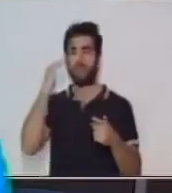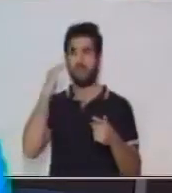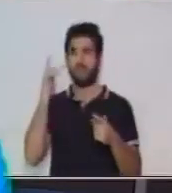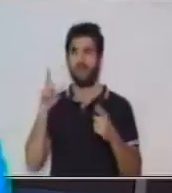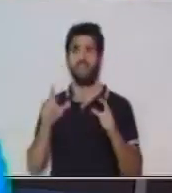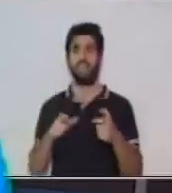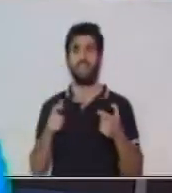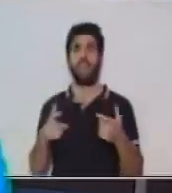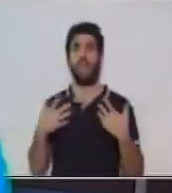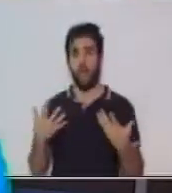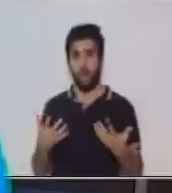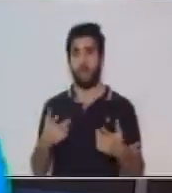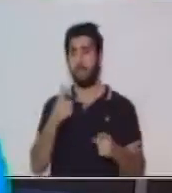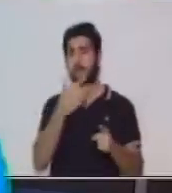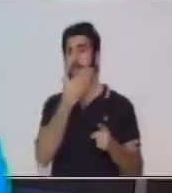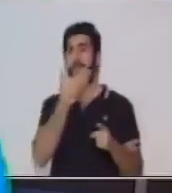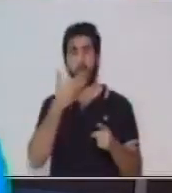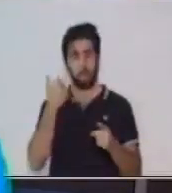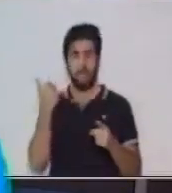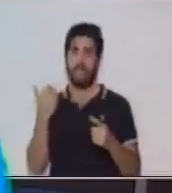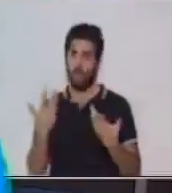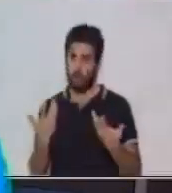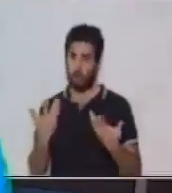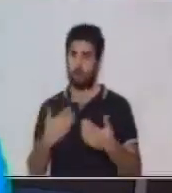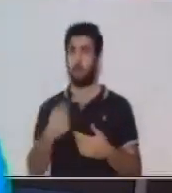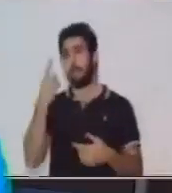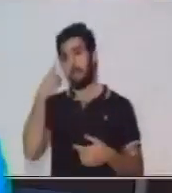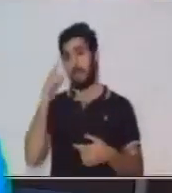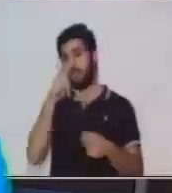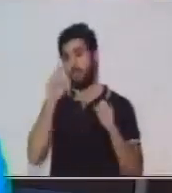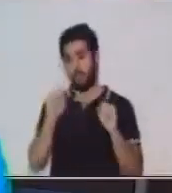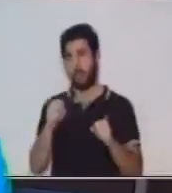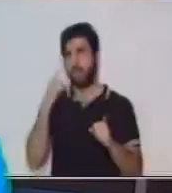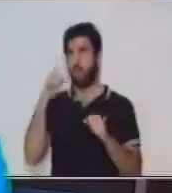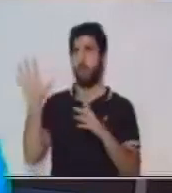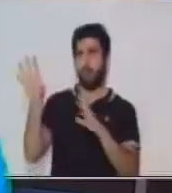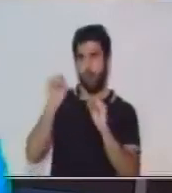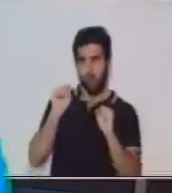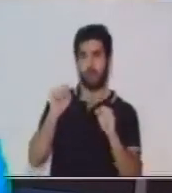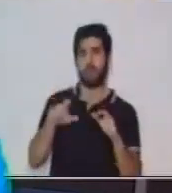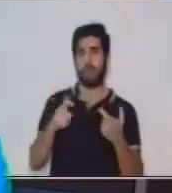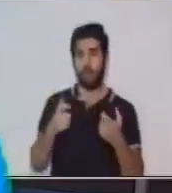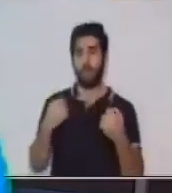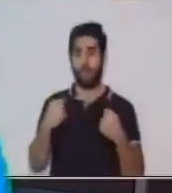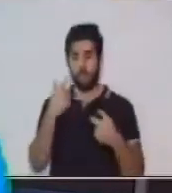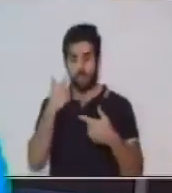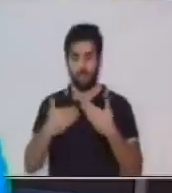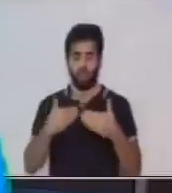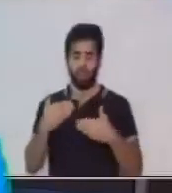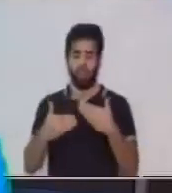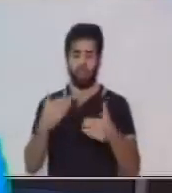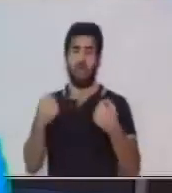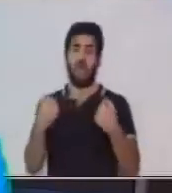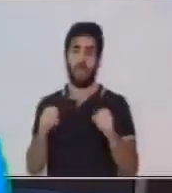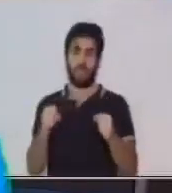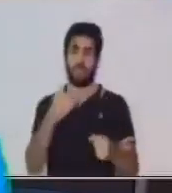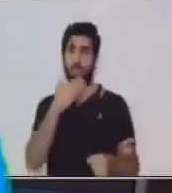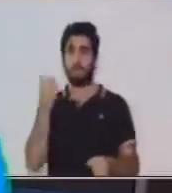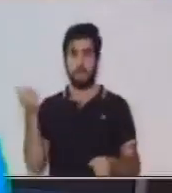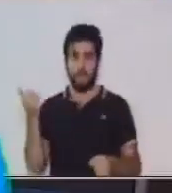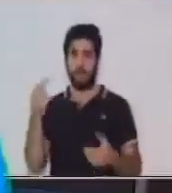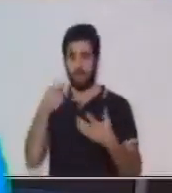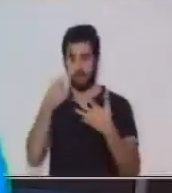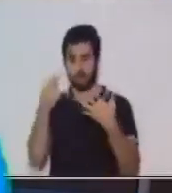suspenso, es mejor todavía. Entonces, como para que tú lo tomes en cuenta y puedes ir recabando también esos